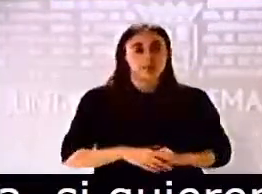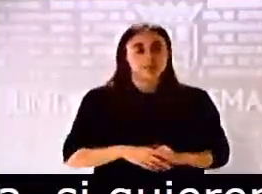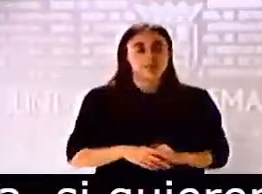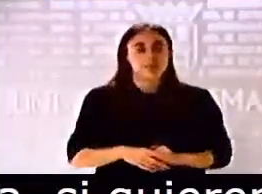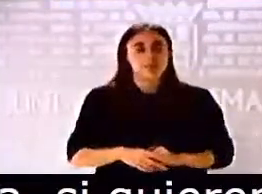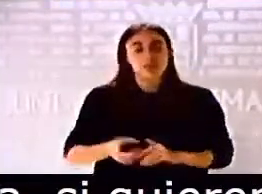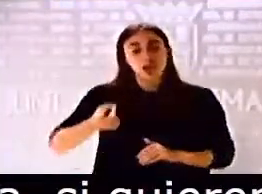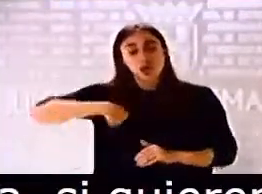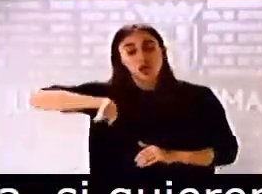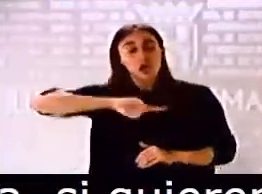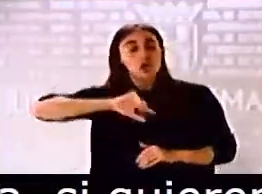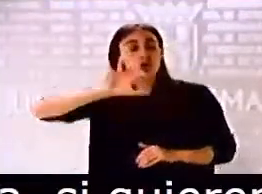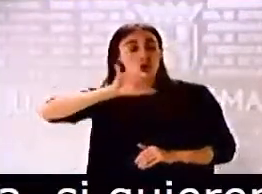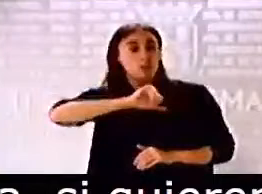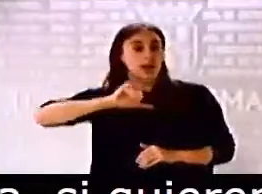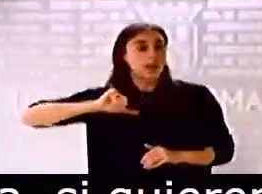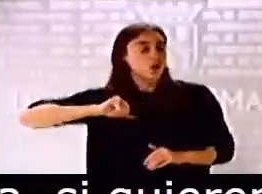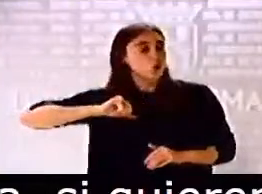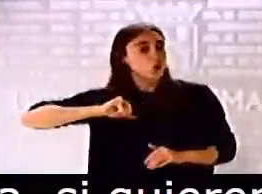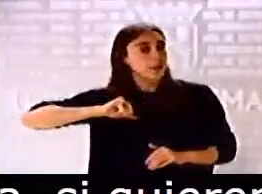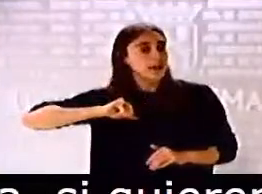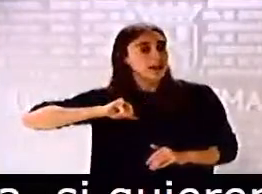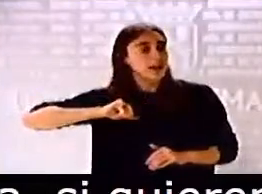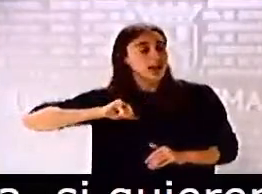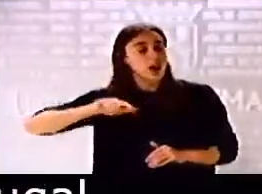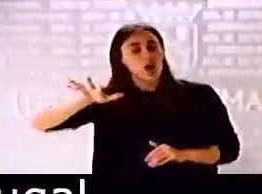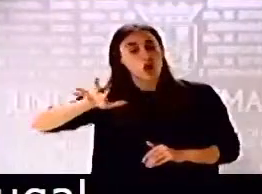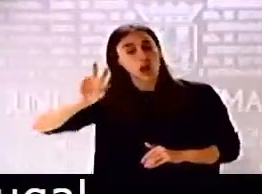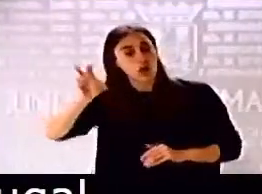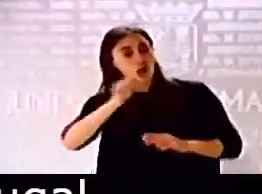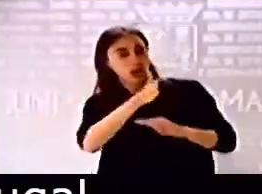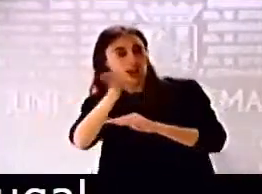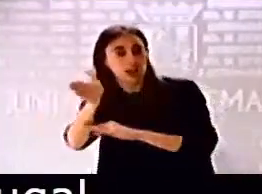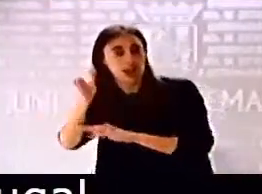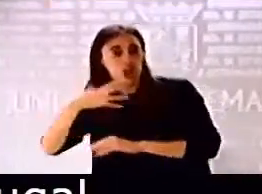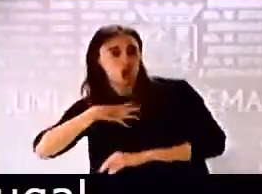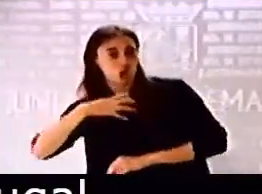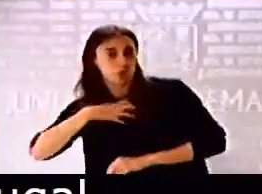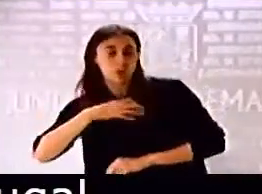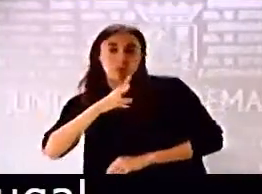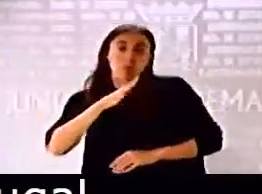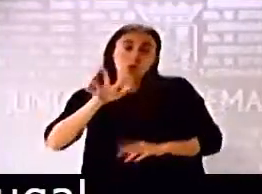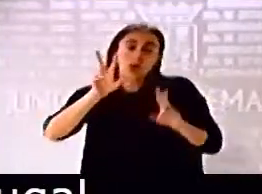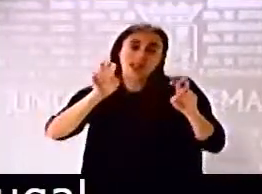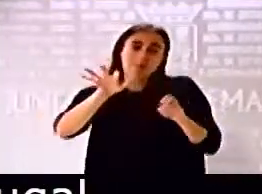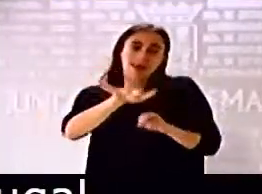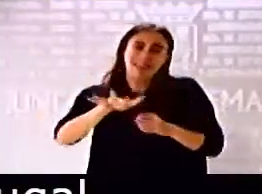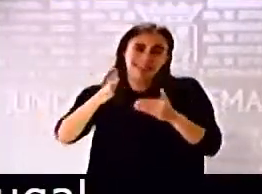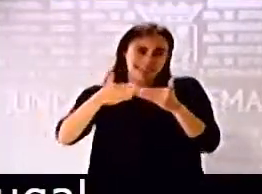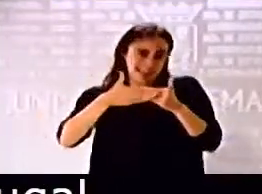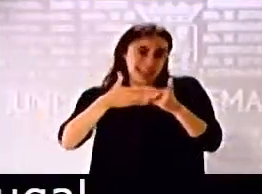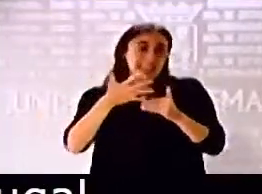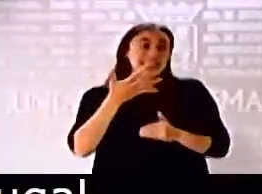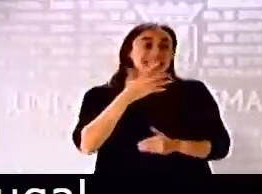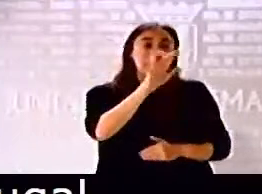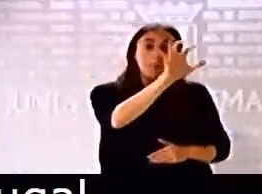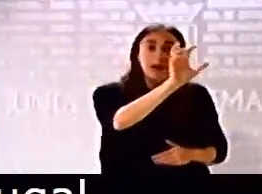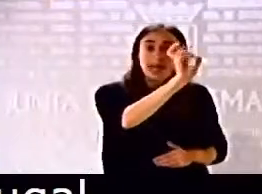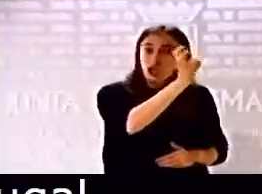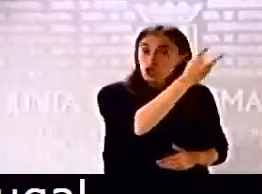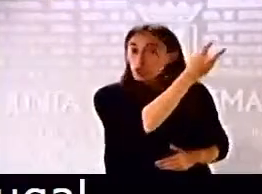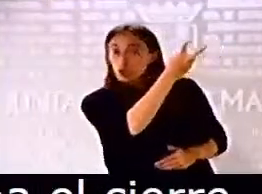Nosotros salir de la comunidad autónoma por el cierre perimetral no podemos, pero si quieren venir de otros países, de otro país, en este